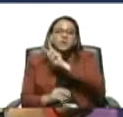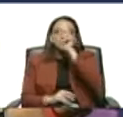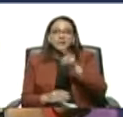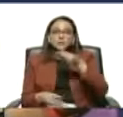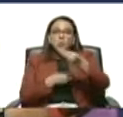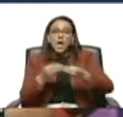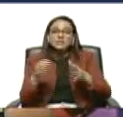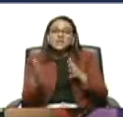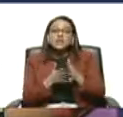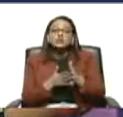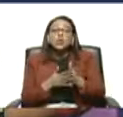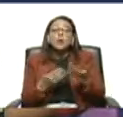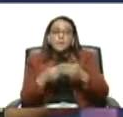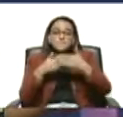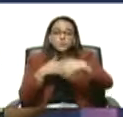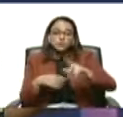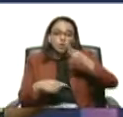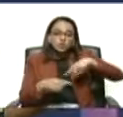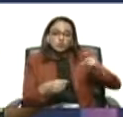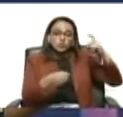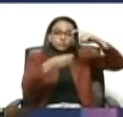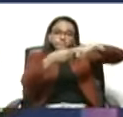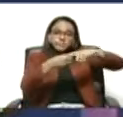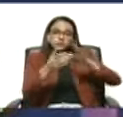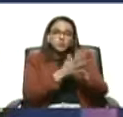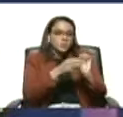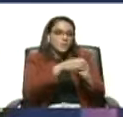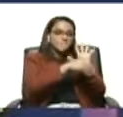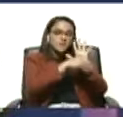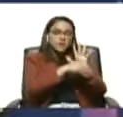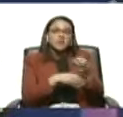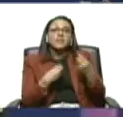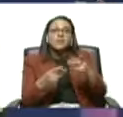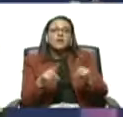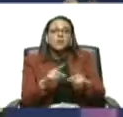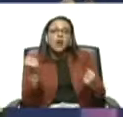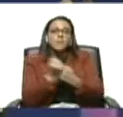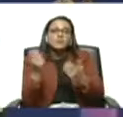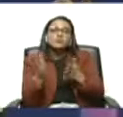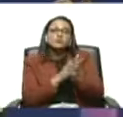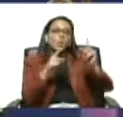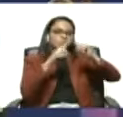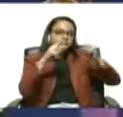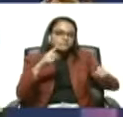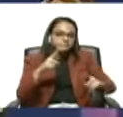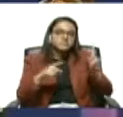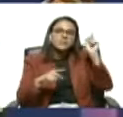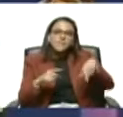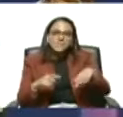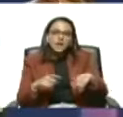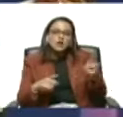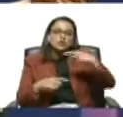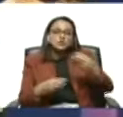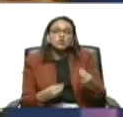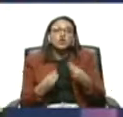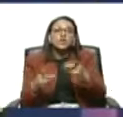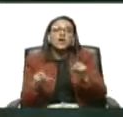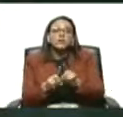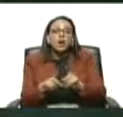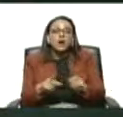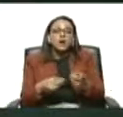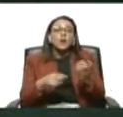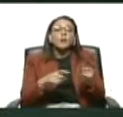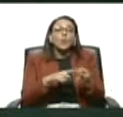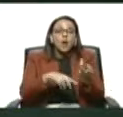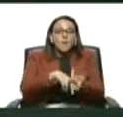de los BRICS desde el punto de vista energético. El ingreso de Venezuela inmediatamente duplicaría las reservas de los BRICS,